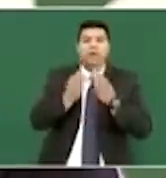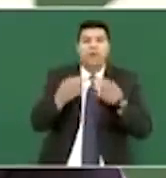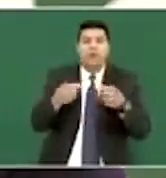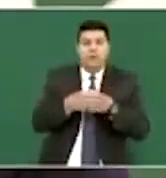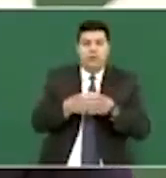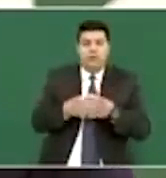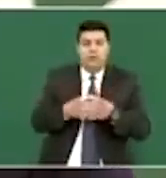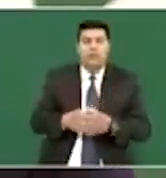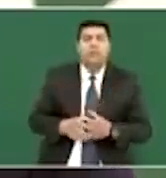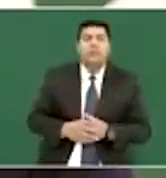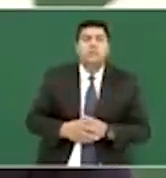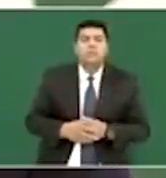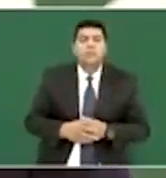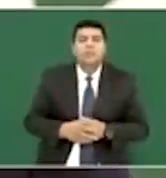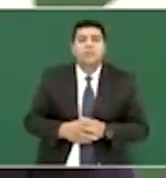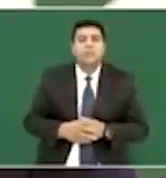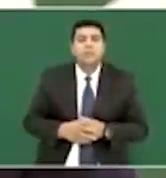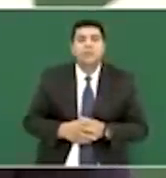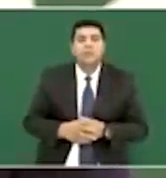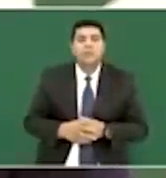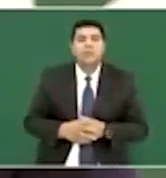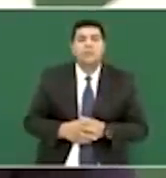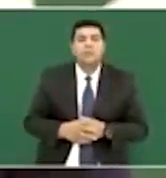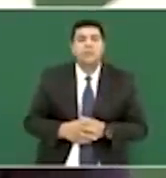no debemos de